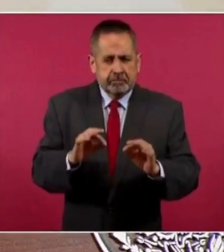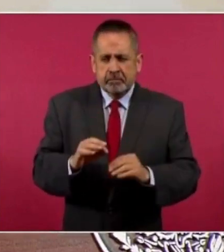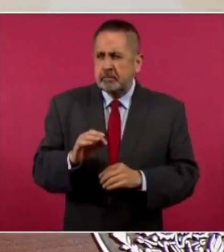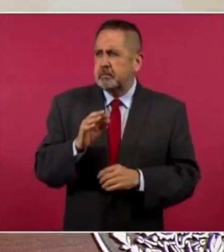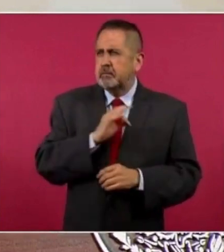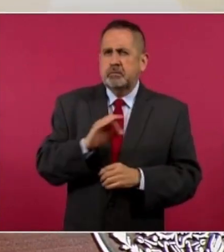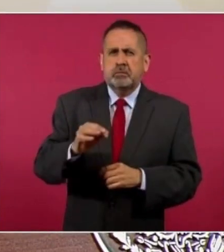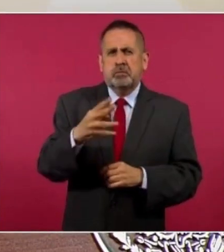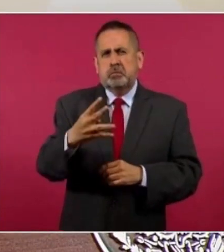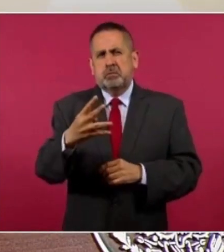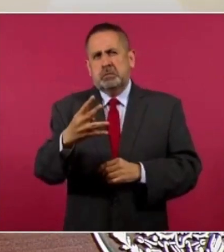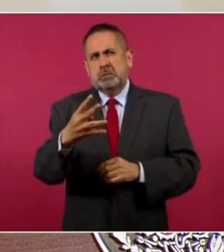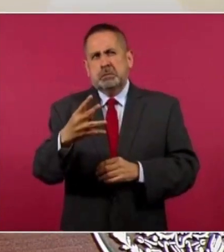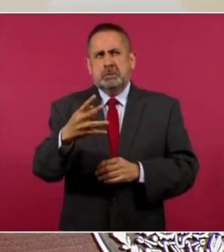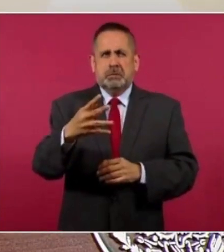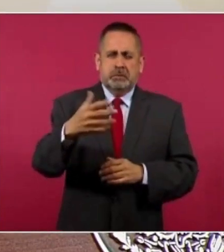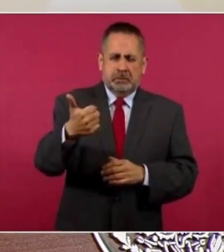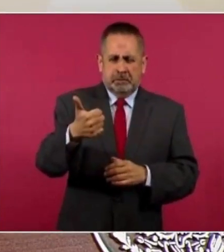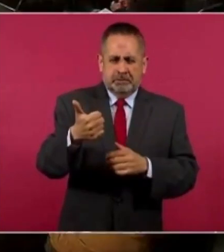4 o 6 trenes